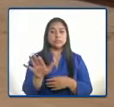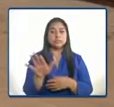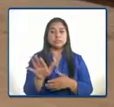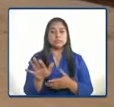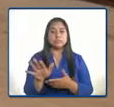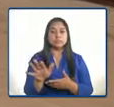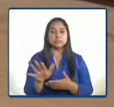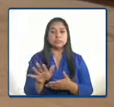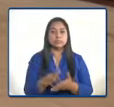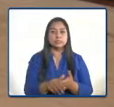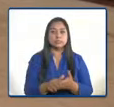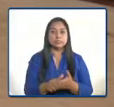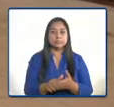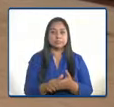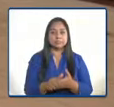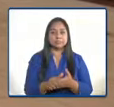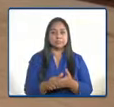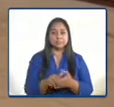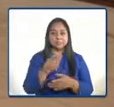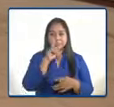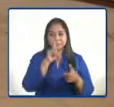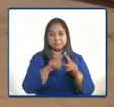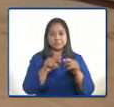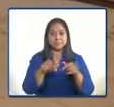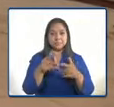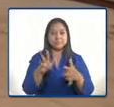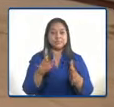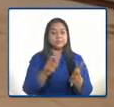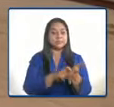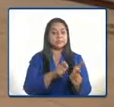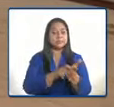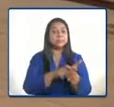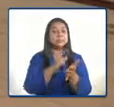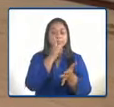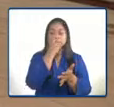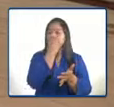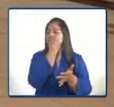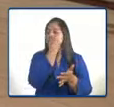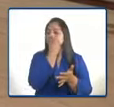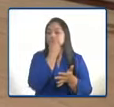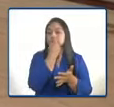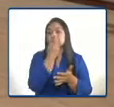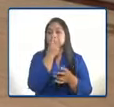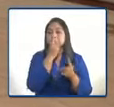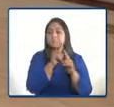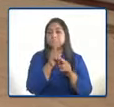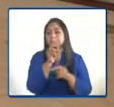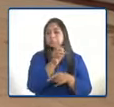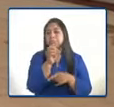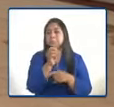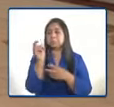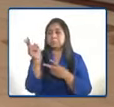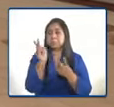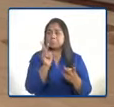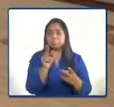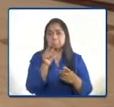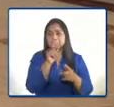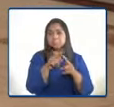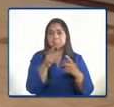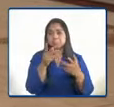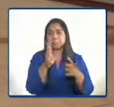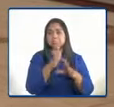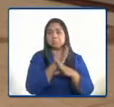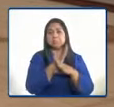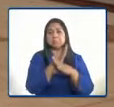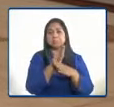su punto de hacerles el hisopado a un porcentaje del vuelo que viene, y con eso estamos garantizando a